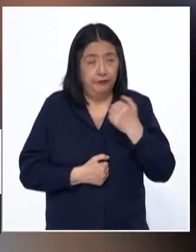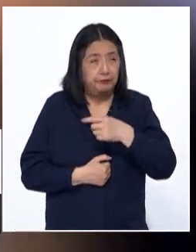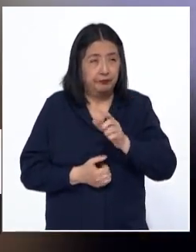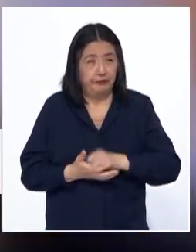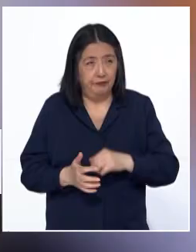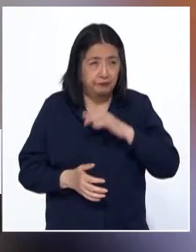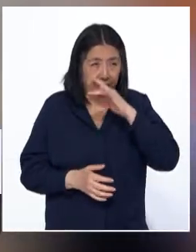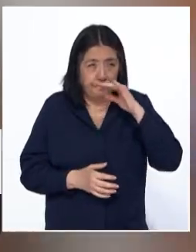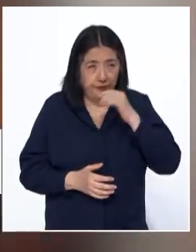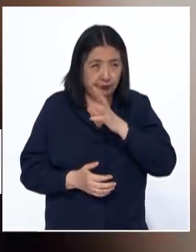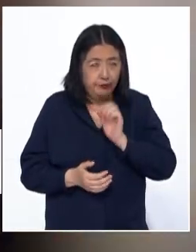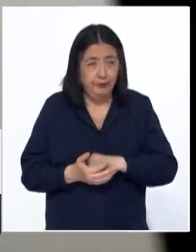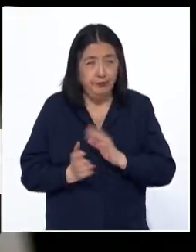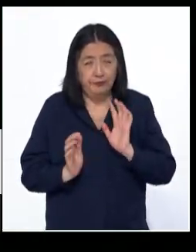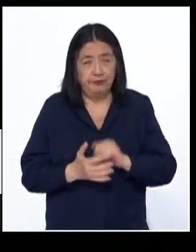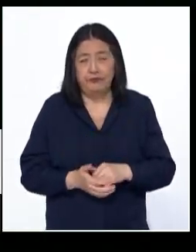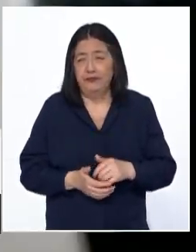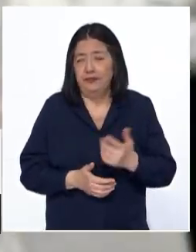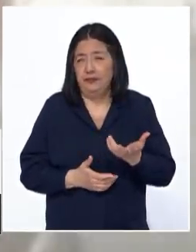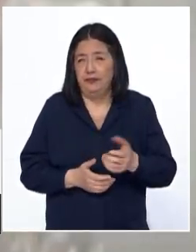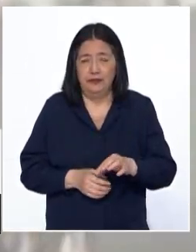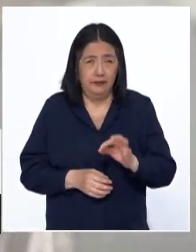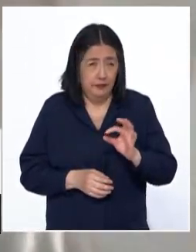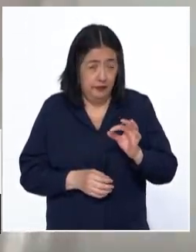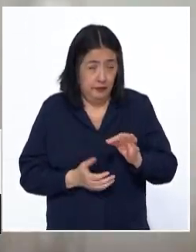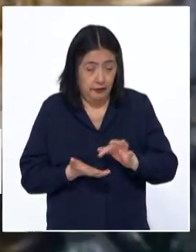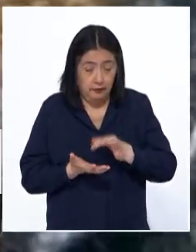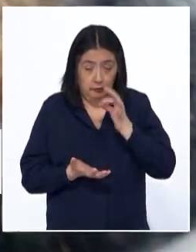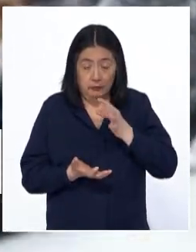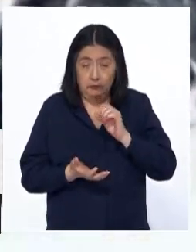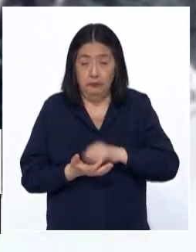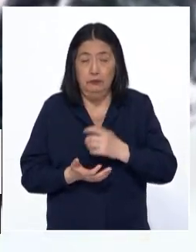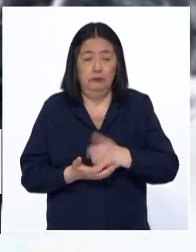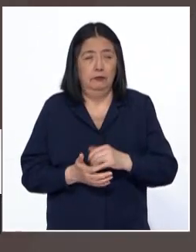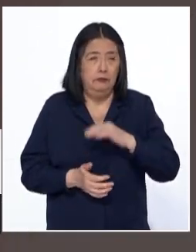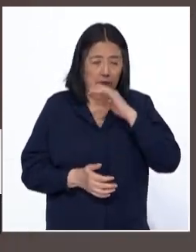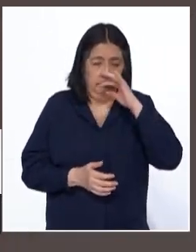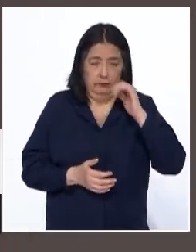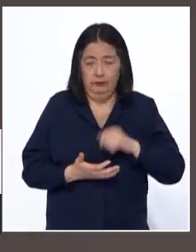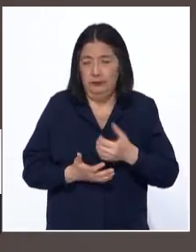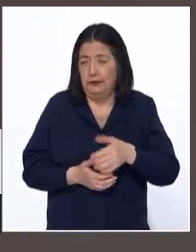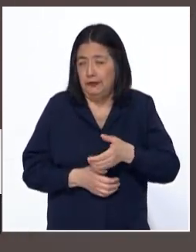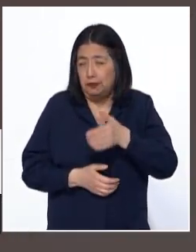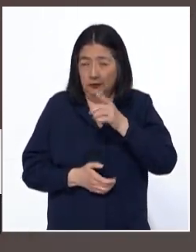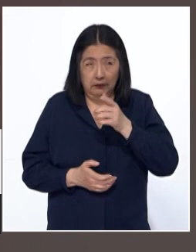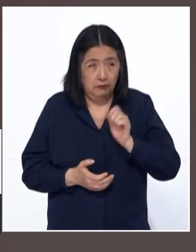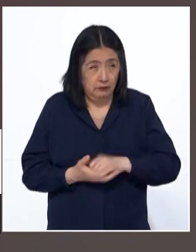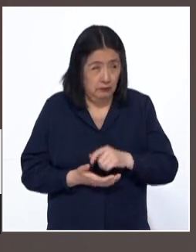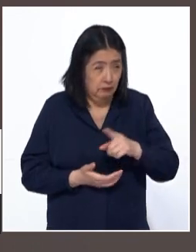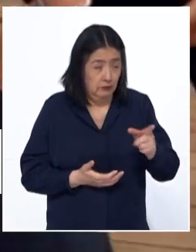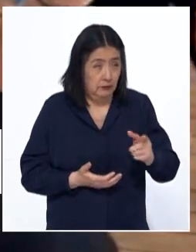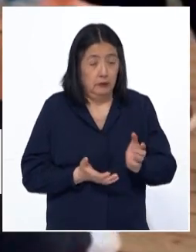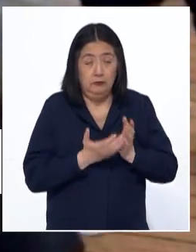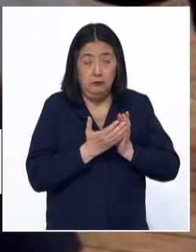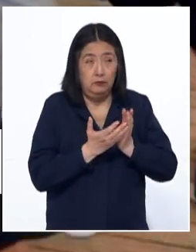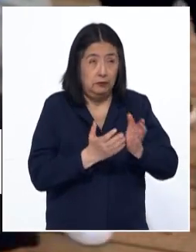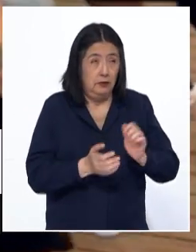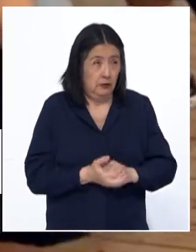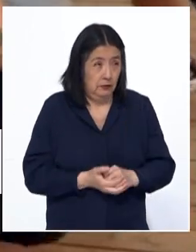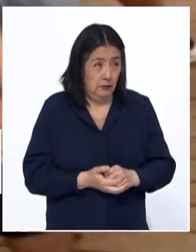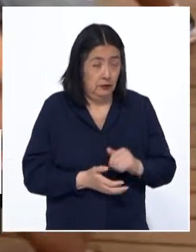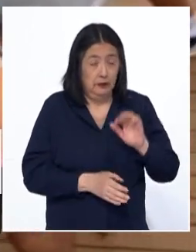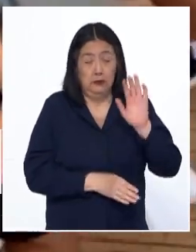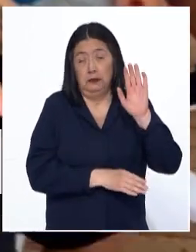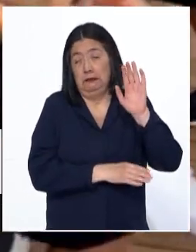con drogas como tusi, cocaína, pasta, alcohol y armas. Alquilaron un yate toda la